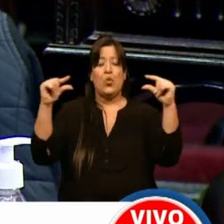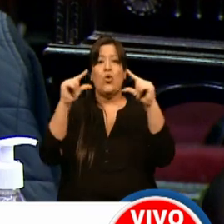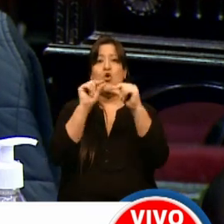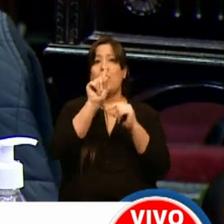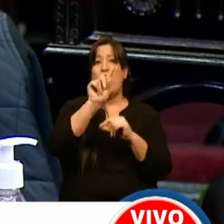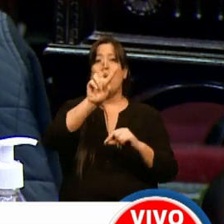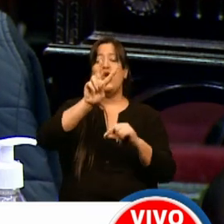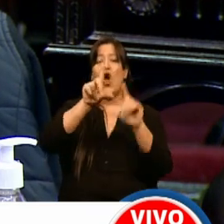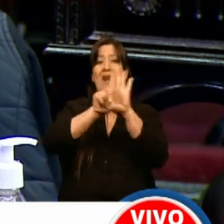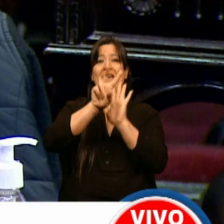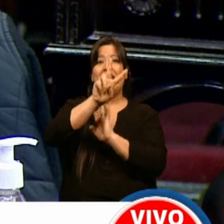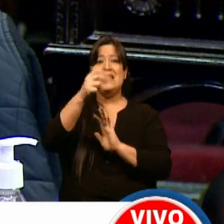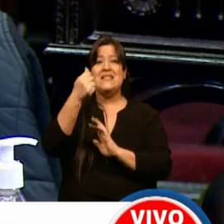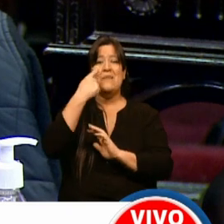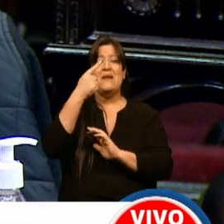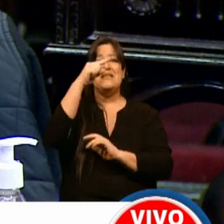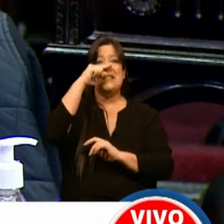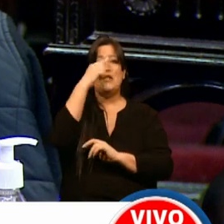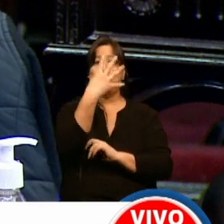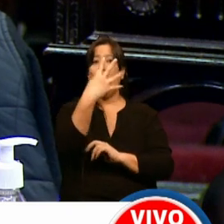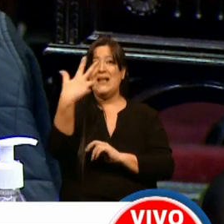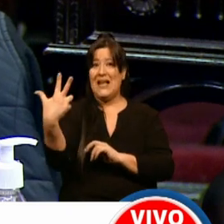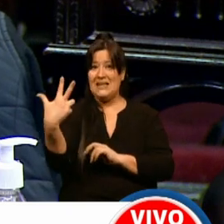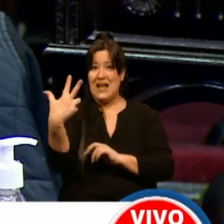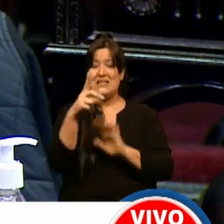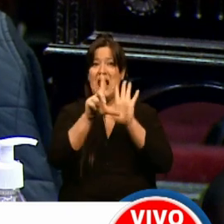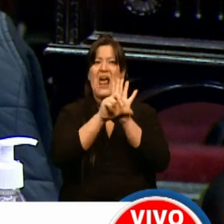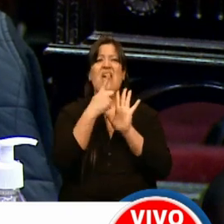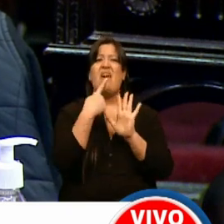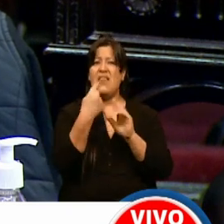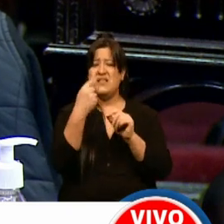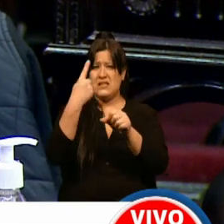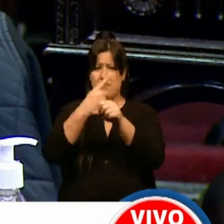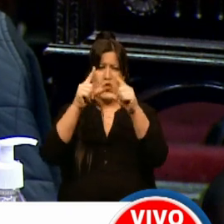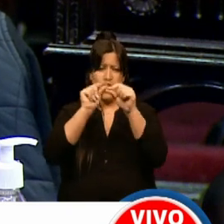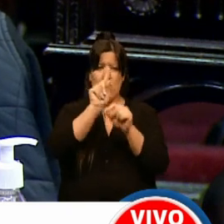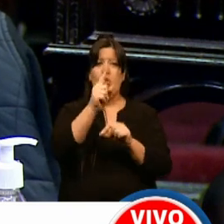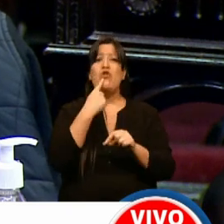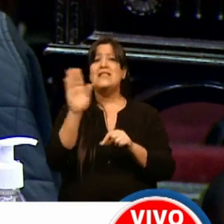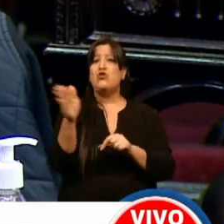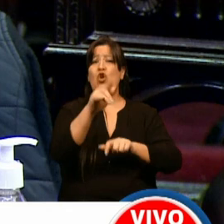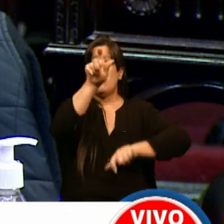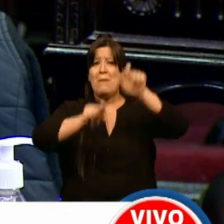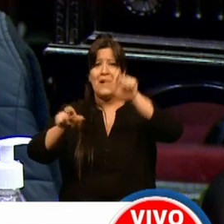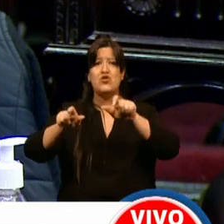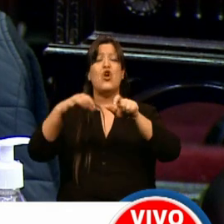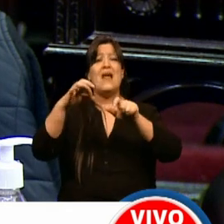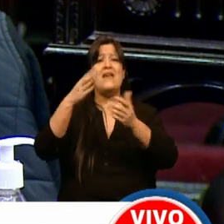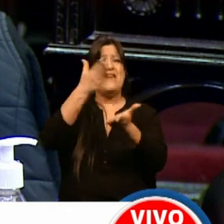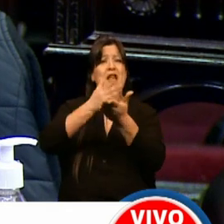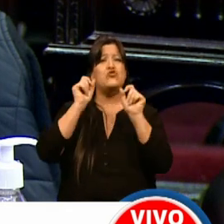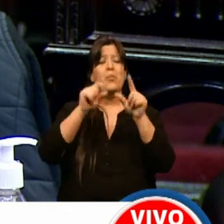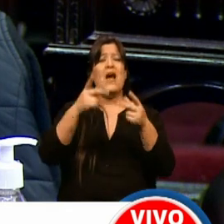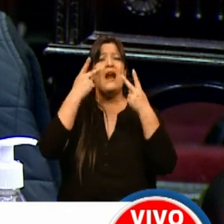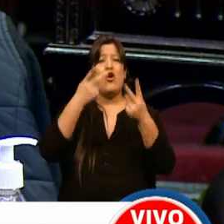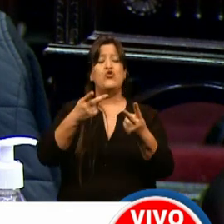la ley 27 mil 743 dice que toda persona tiene derecho al reconocimiento de su